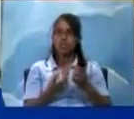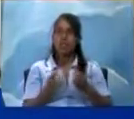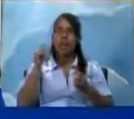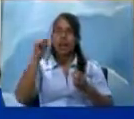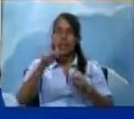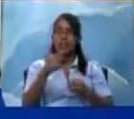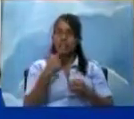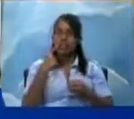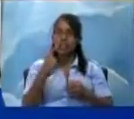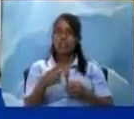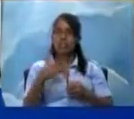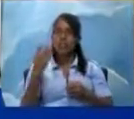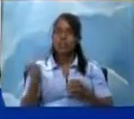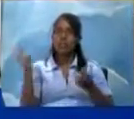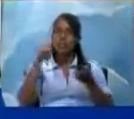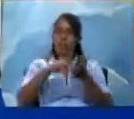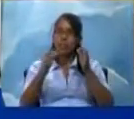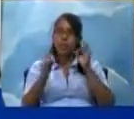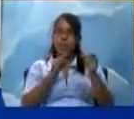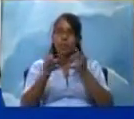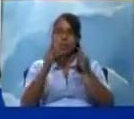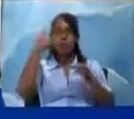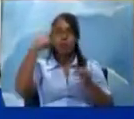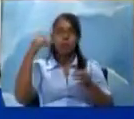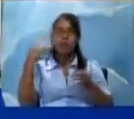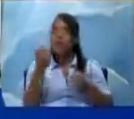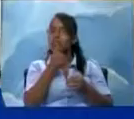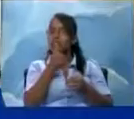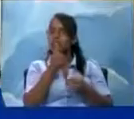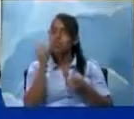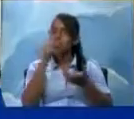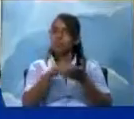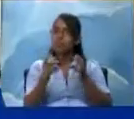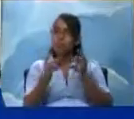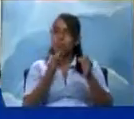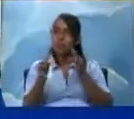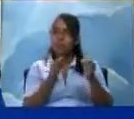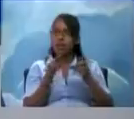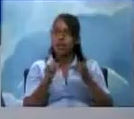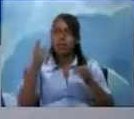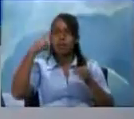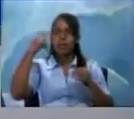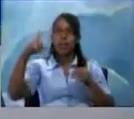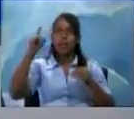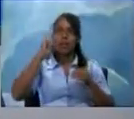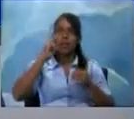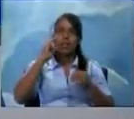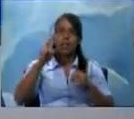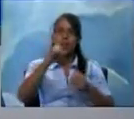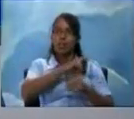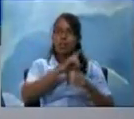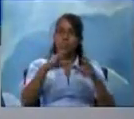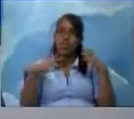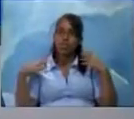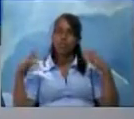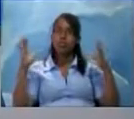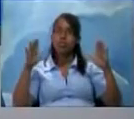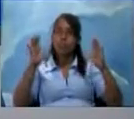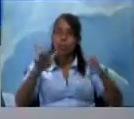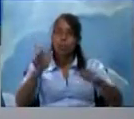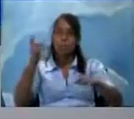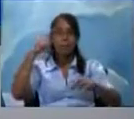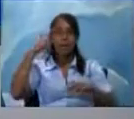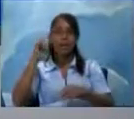eterno. Aquí dice que fue preparado. ¿Para quién fue preparado, Maher? Para el diablo y sus ángeles.